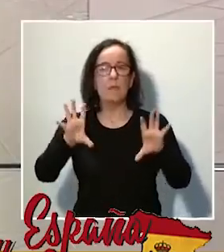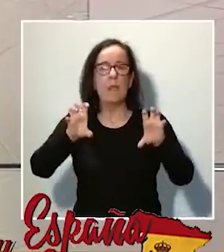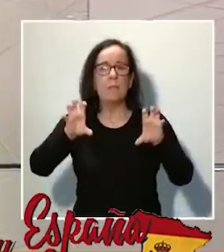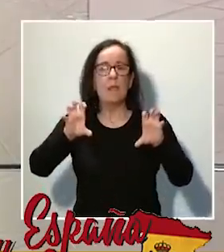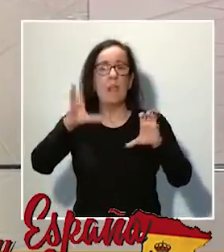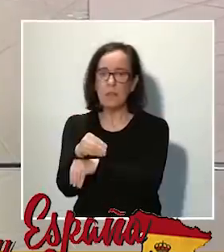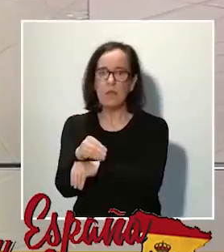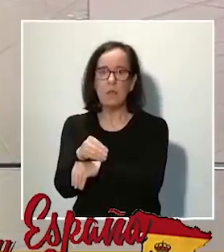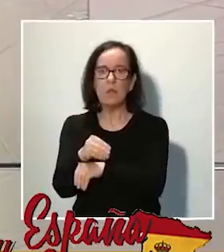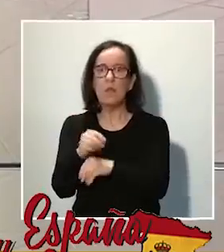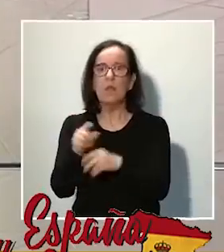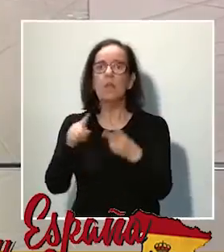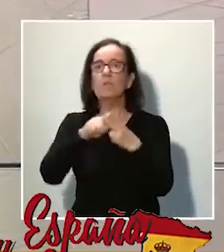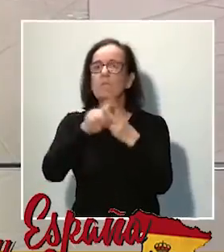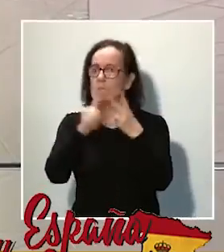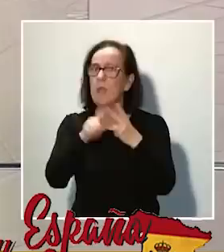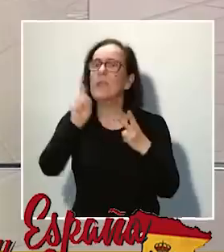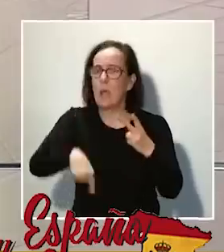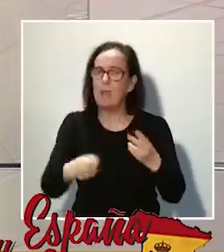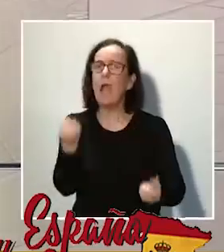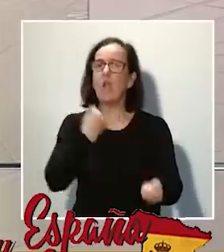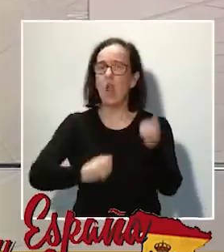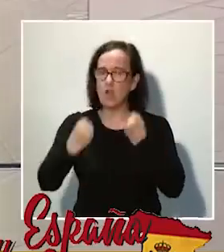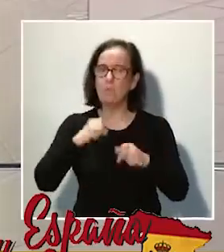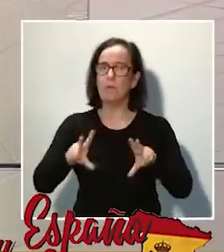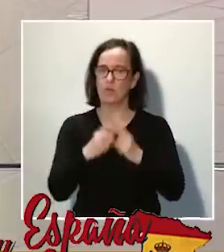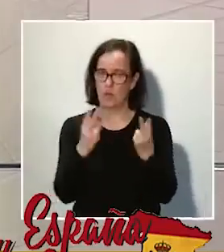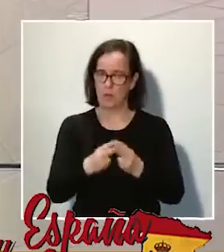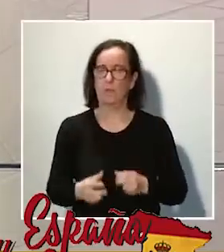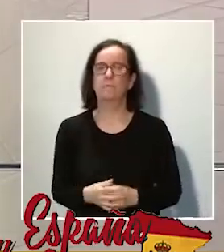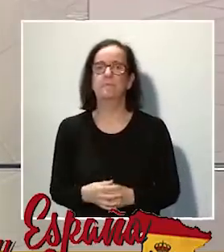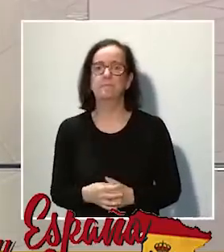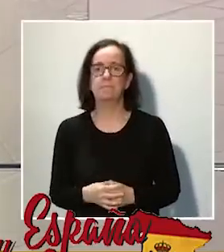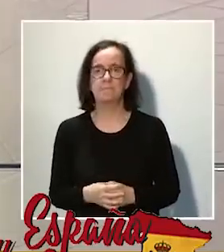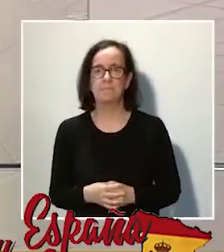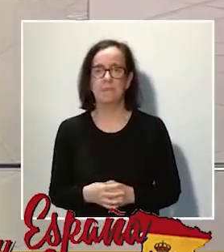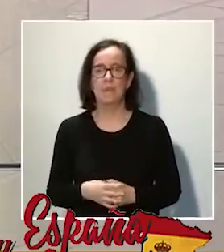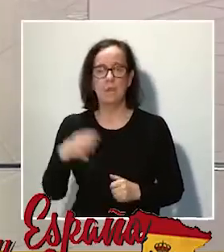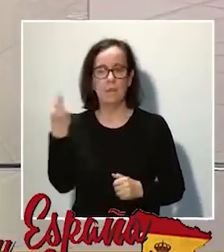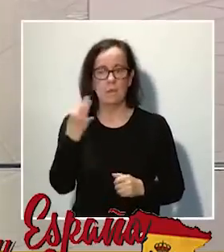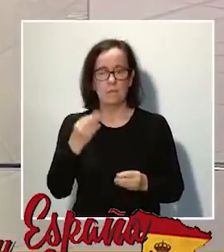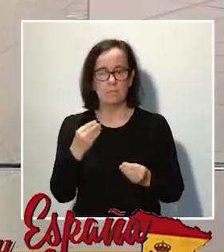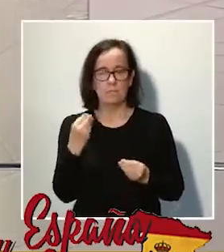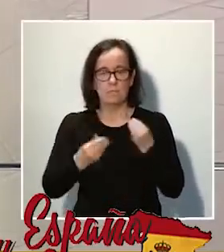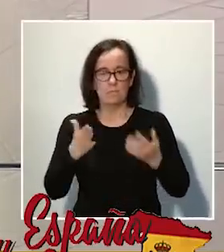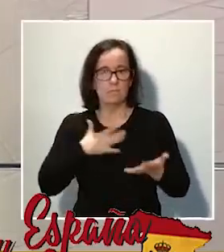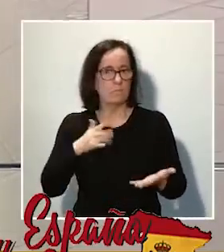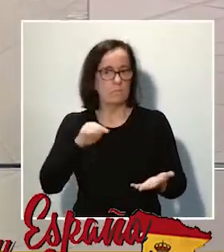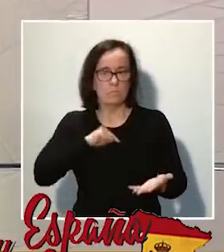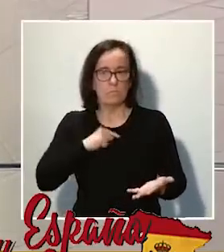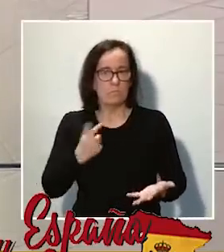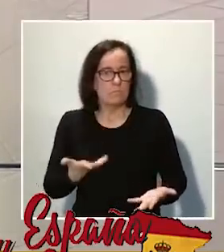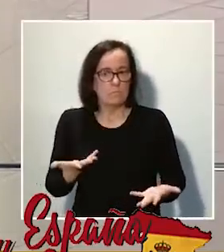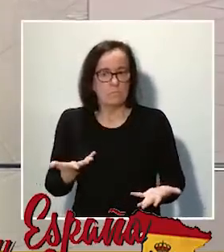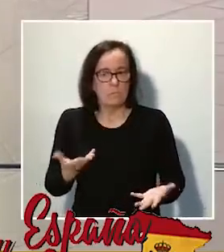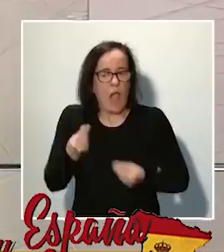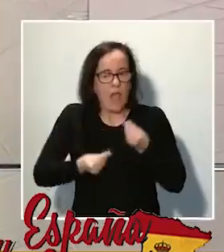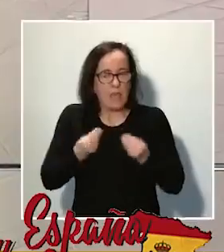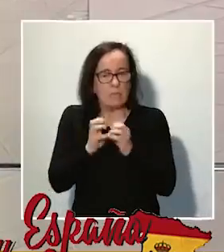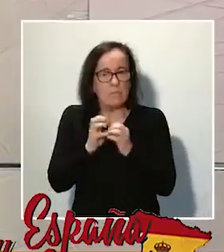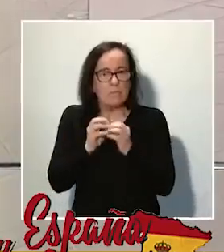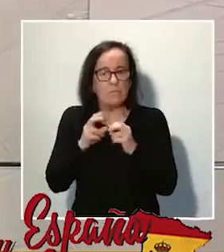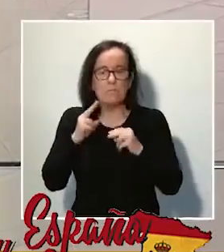hasta los que están en cuarentena, nos quedemos en nuestras casas y no contribuyamos a que este virus